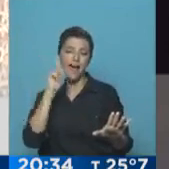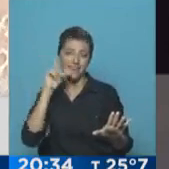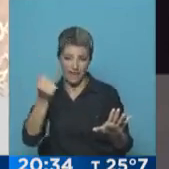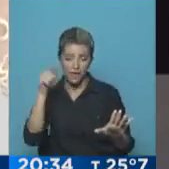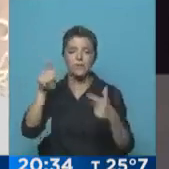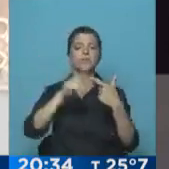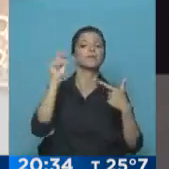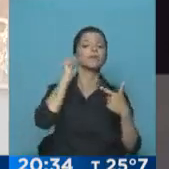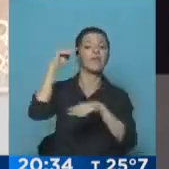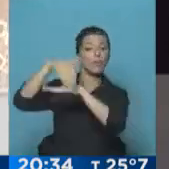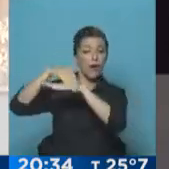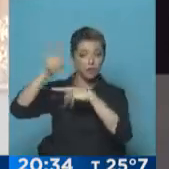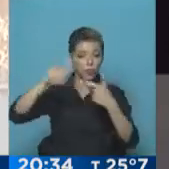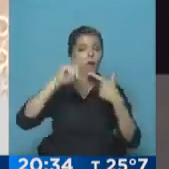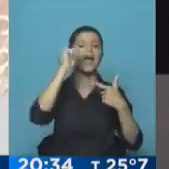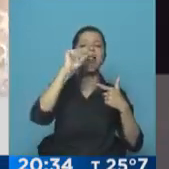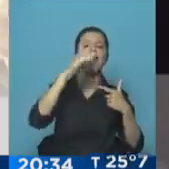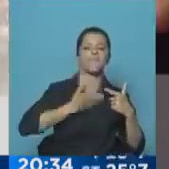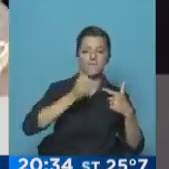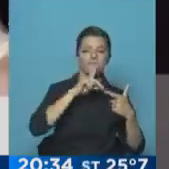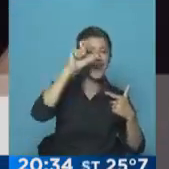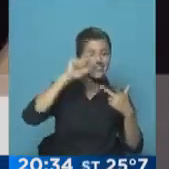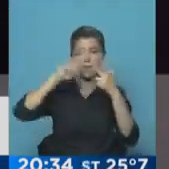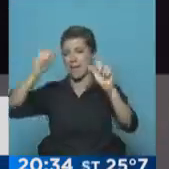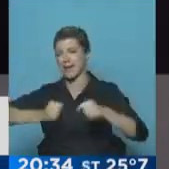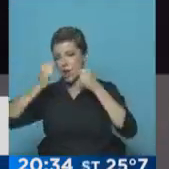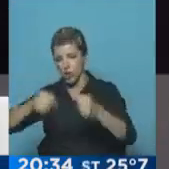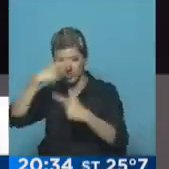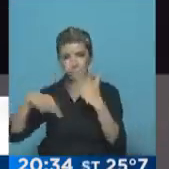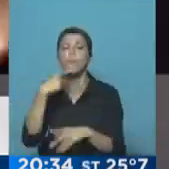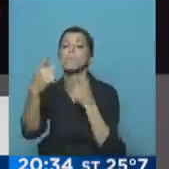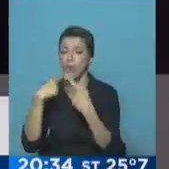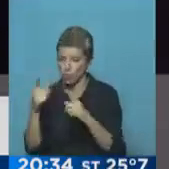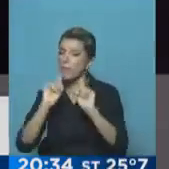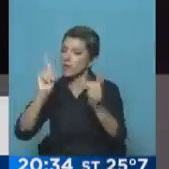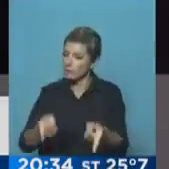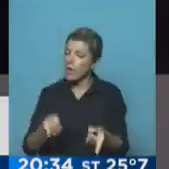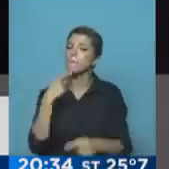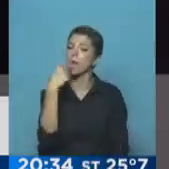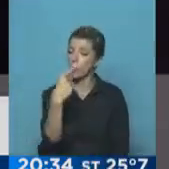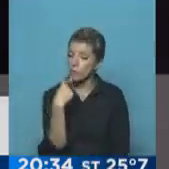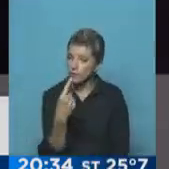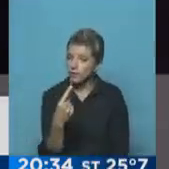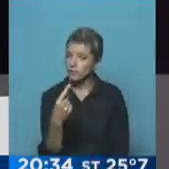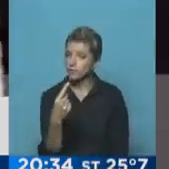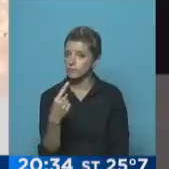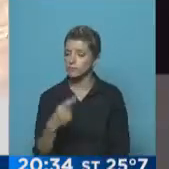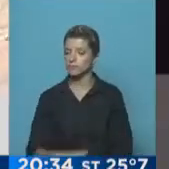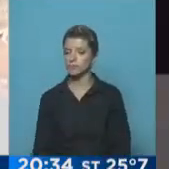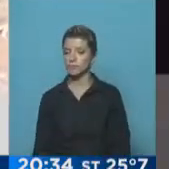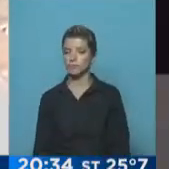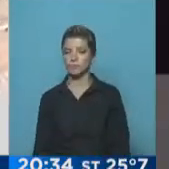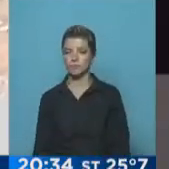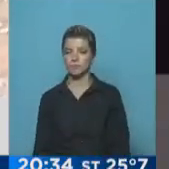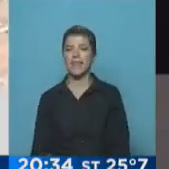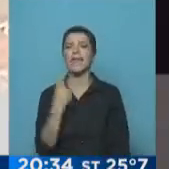pregunten en Iguazú, en Calafate, en Bariloche, y además, pregunten también en